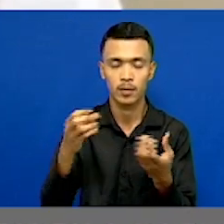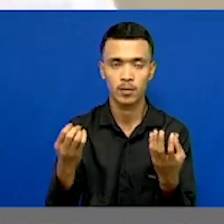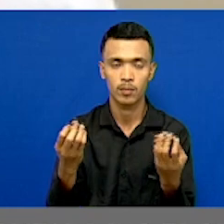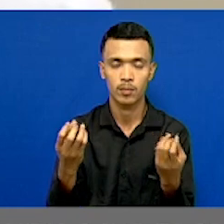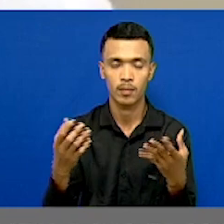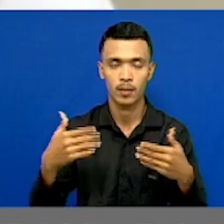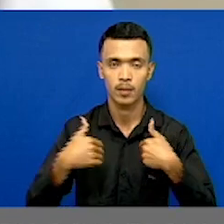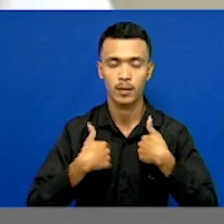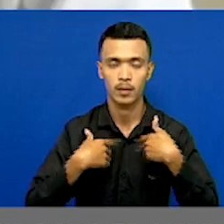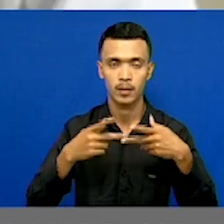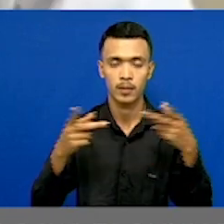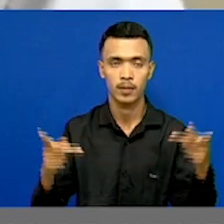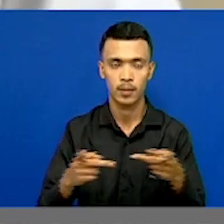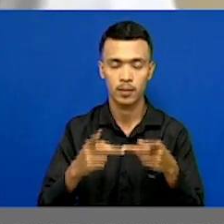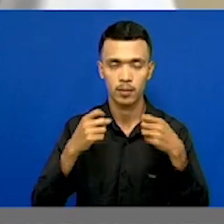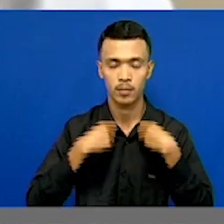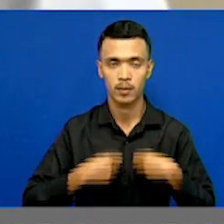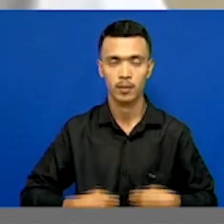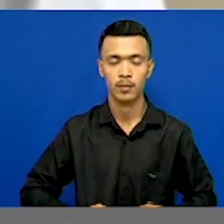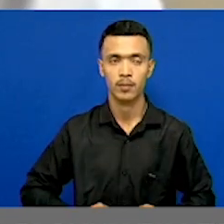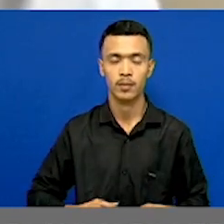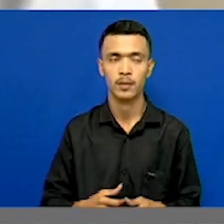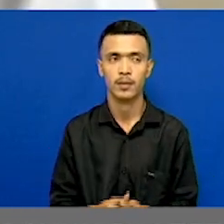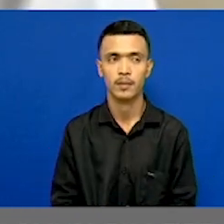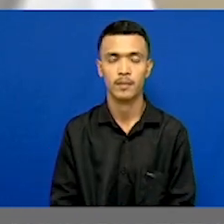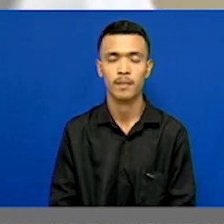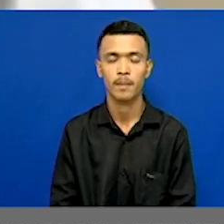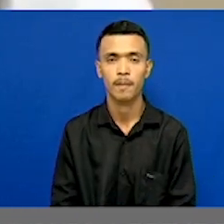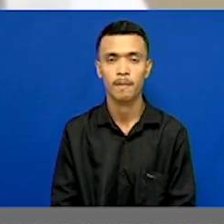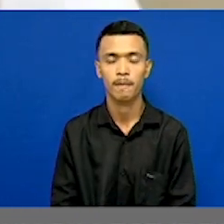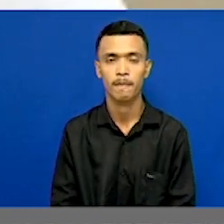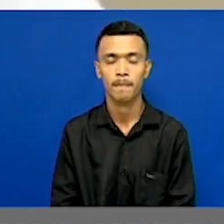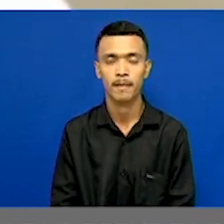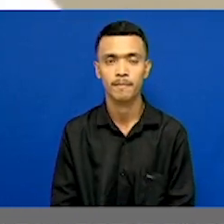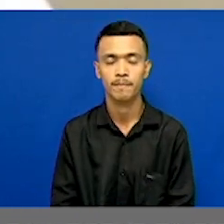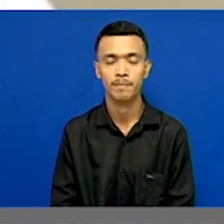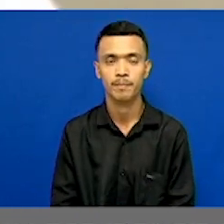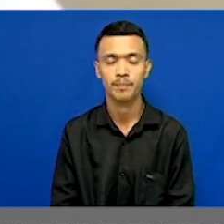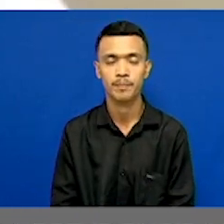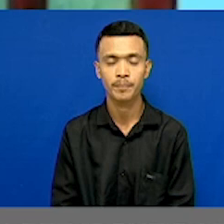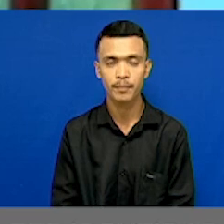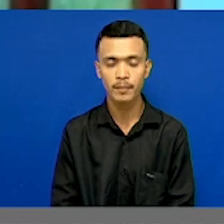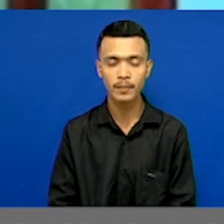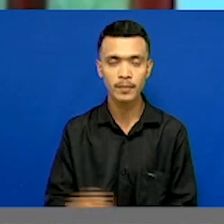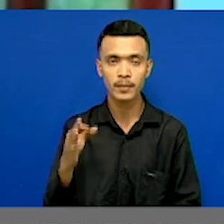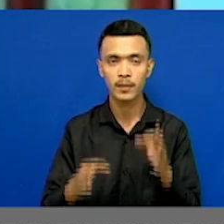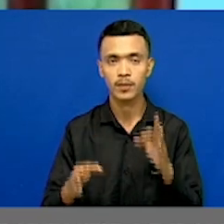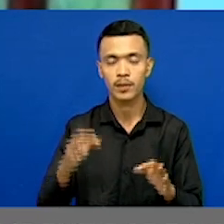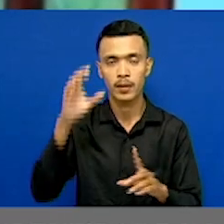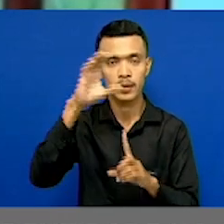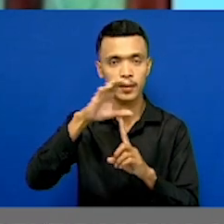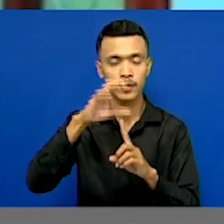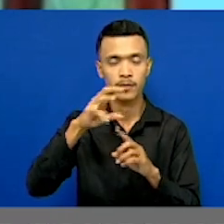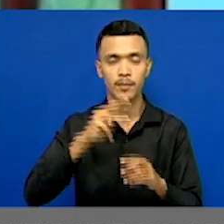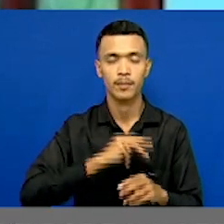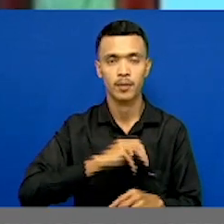tenía sensores mucho esta suma total es 155. Além de nem chefe centro saúde